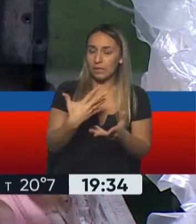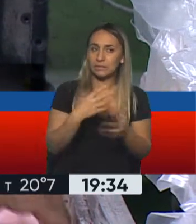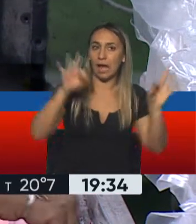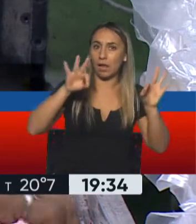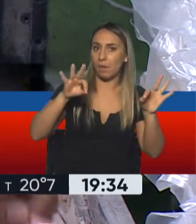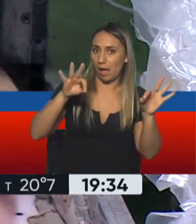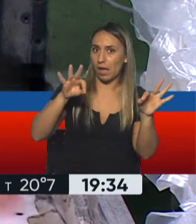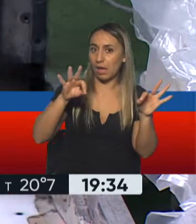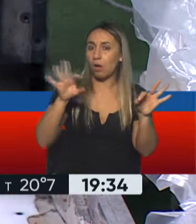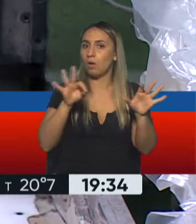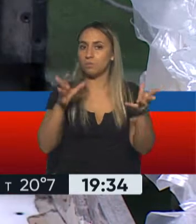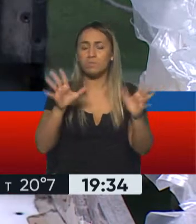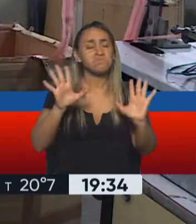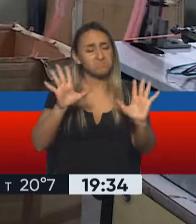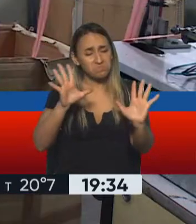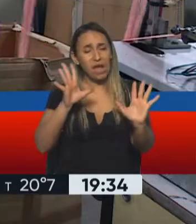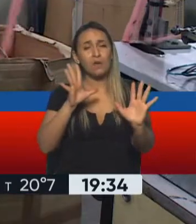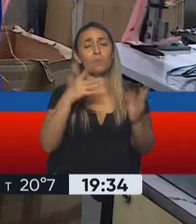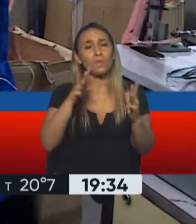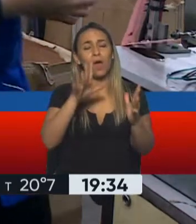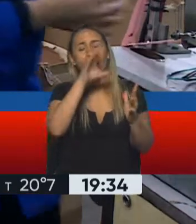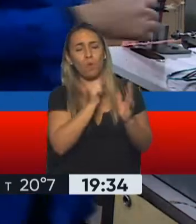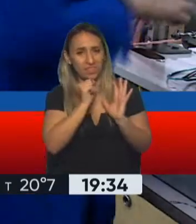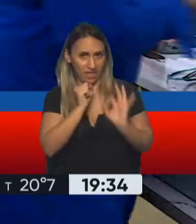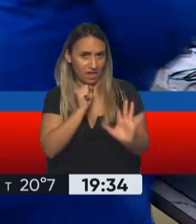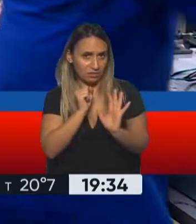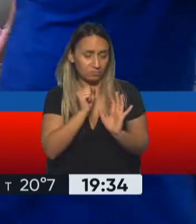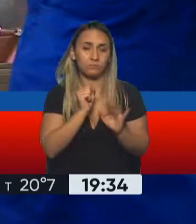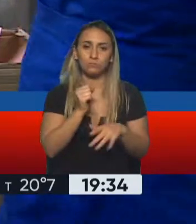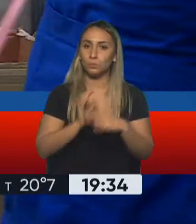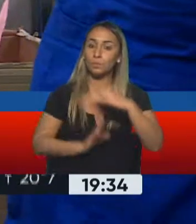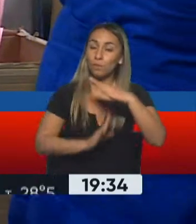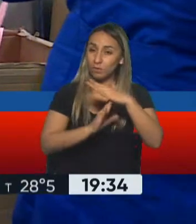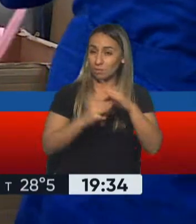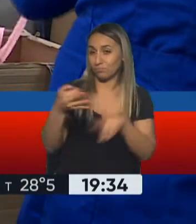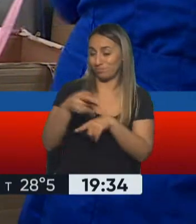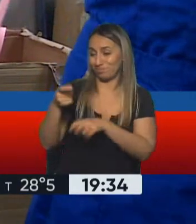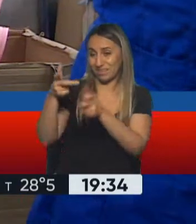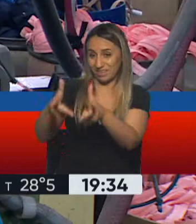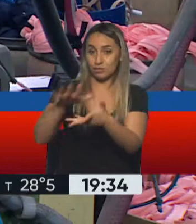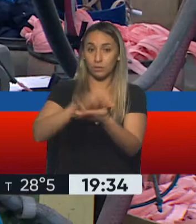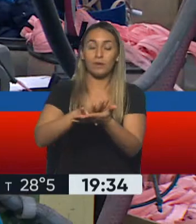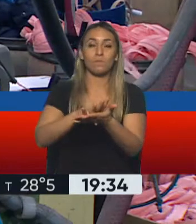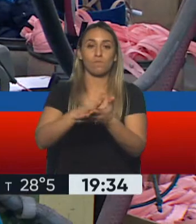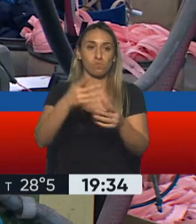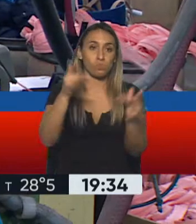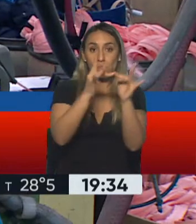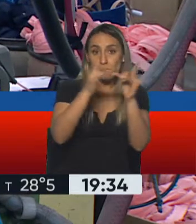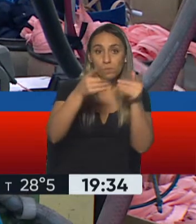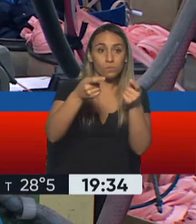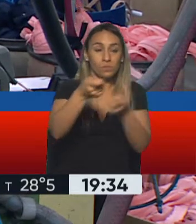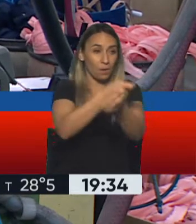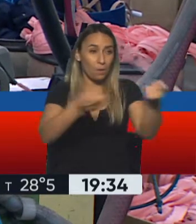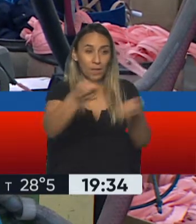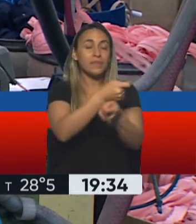fue suficiente? Bueno, pudimos resistir. Yo creo que lo fundamental, como vos decías, el tema del e-commerce fue muy importante. También el